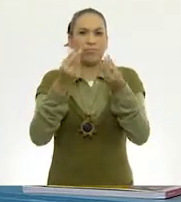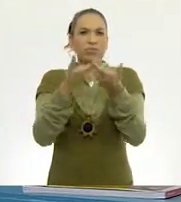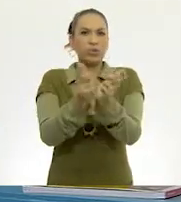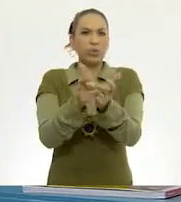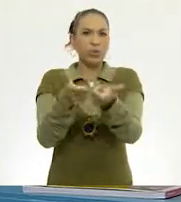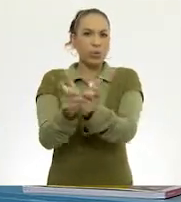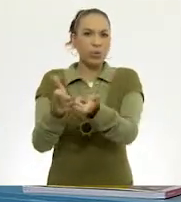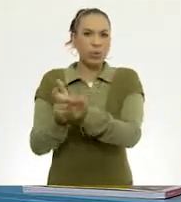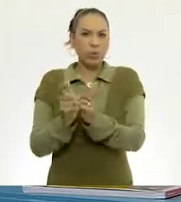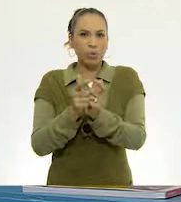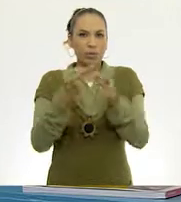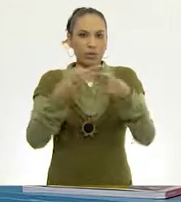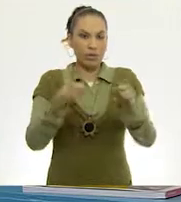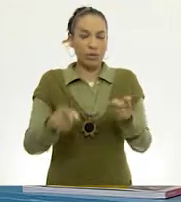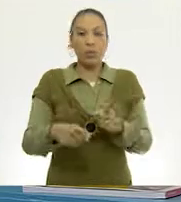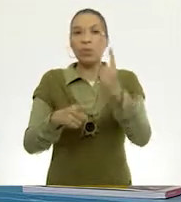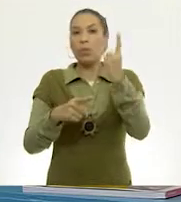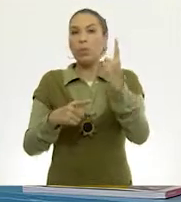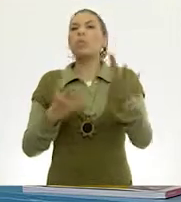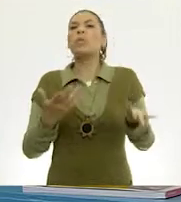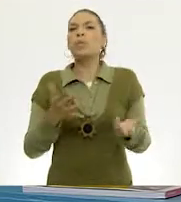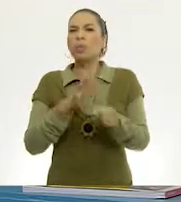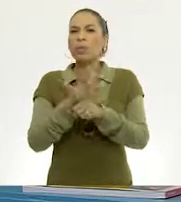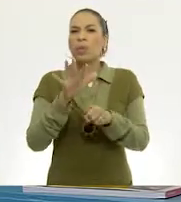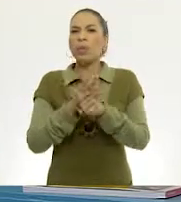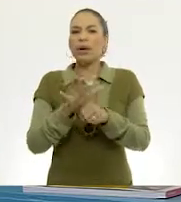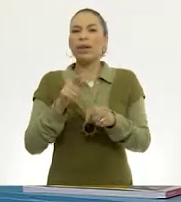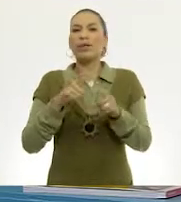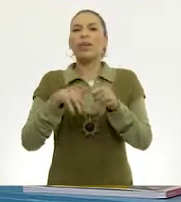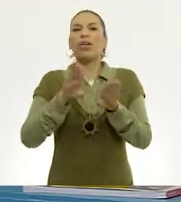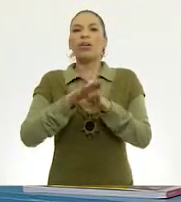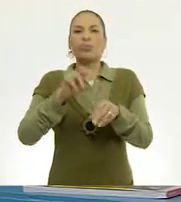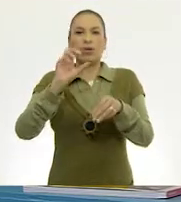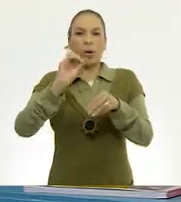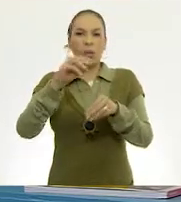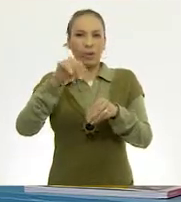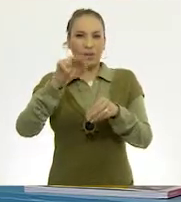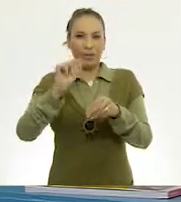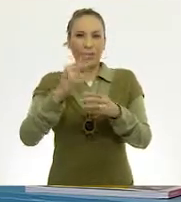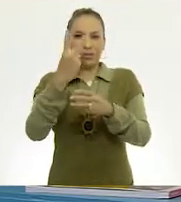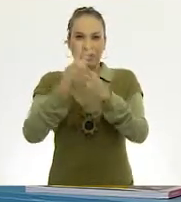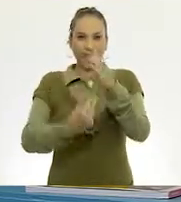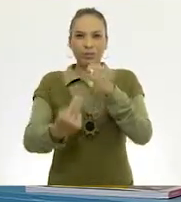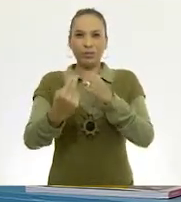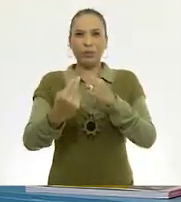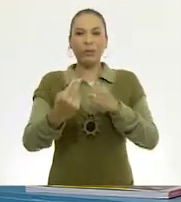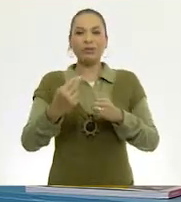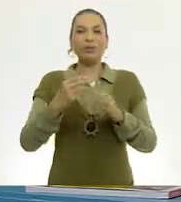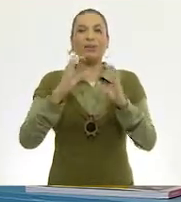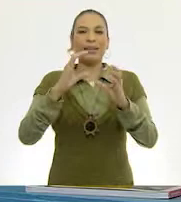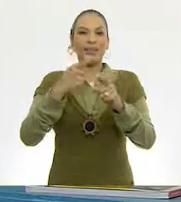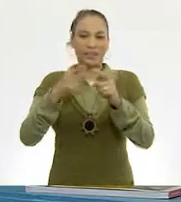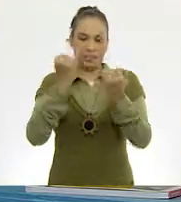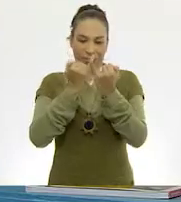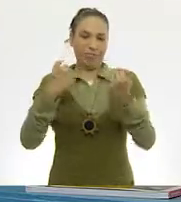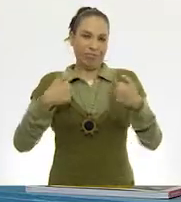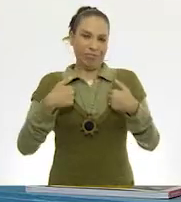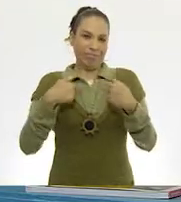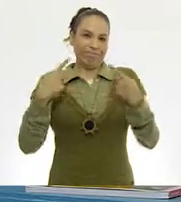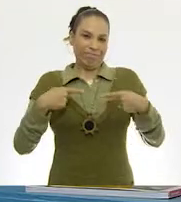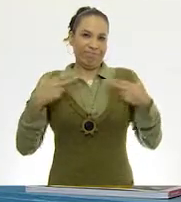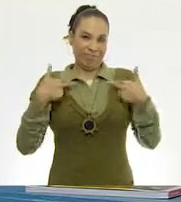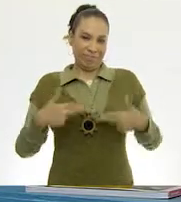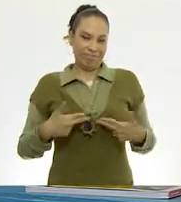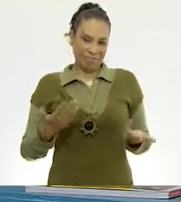grupos diferentes. Uno de esos fue el de los homínidos, al que pertenece nuestra especie Homo sapiens. Así es que